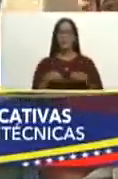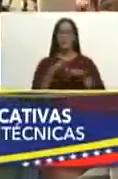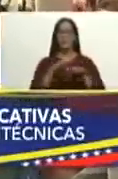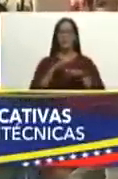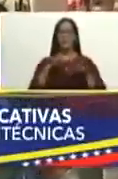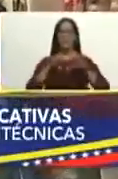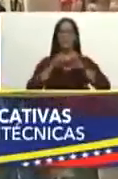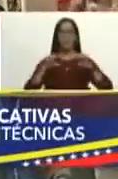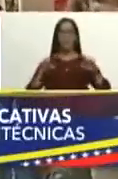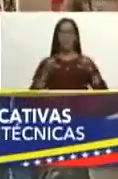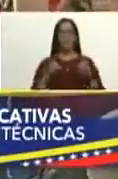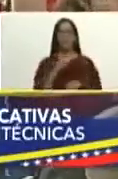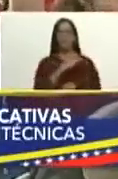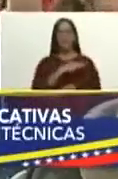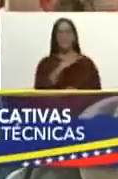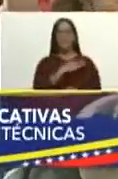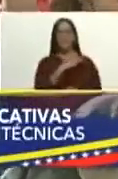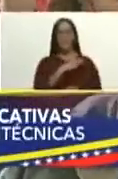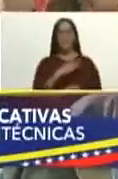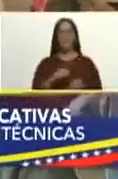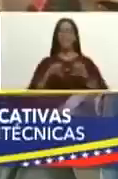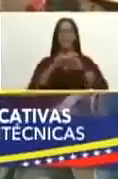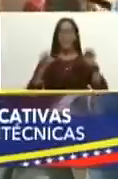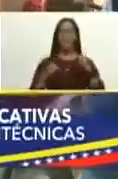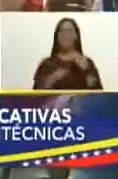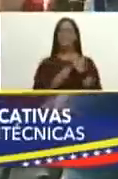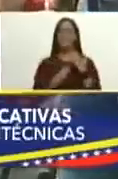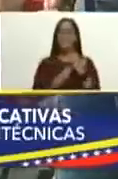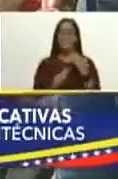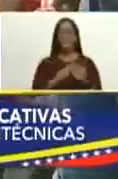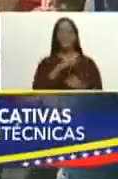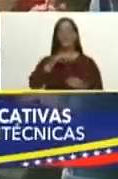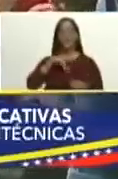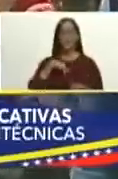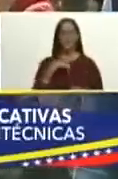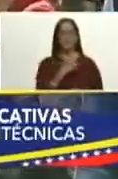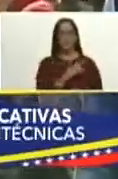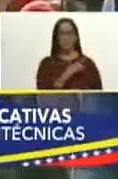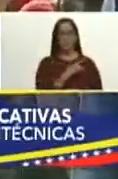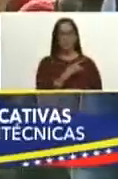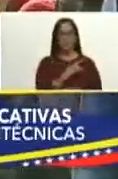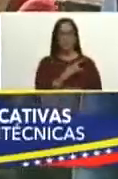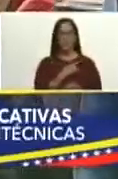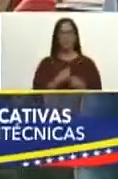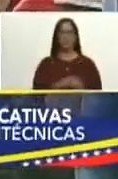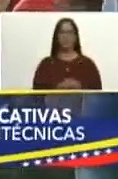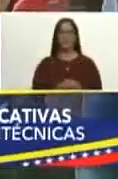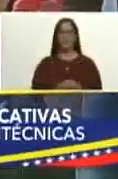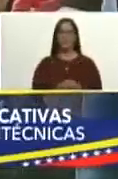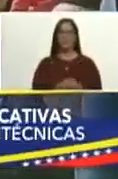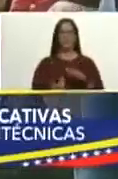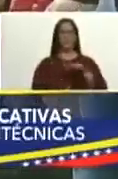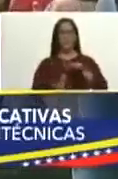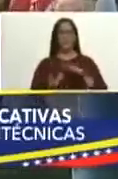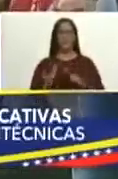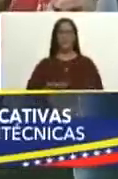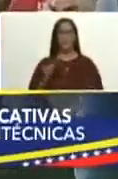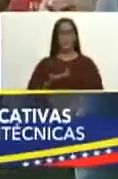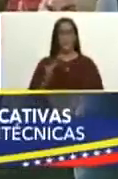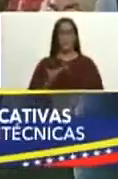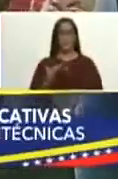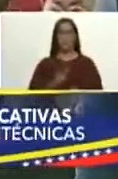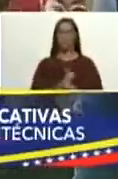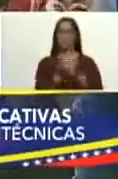Educación, nuestras misiones educativas, el INSES, nuestras universidades, Árbol fundamentalmente, y por